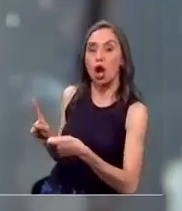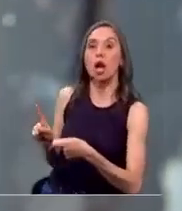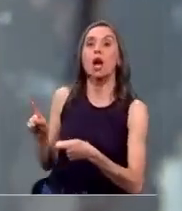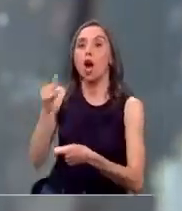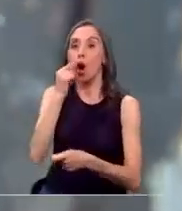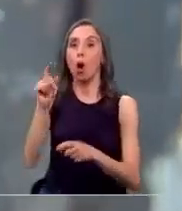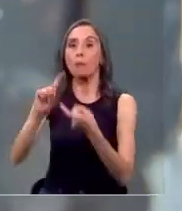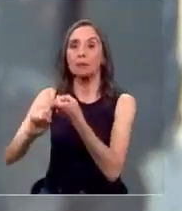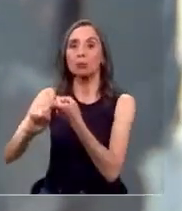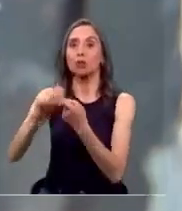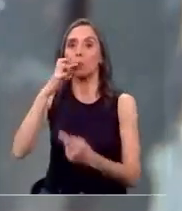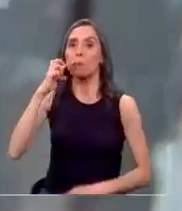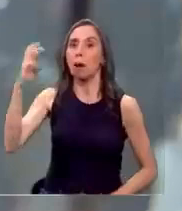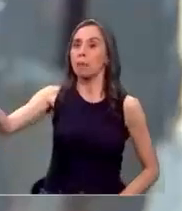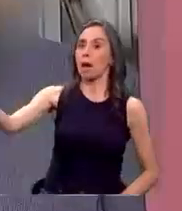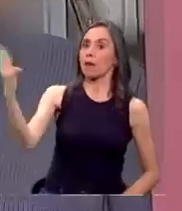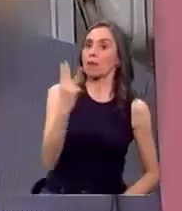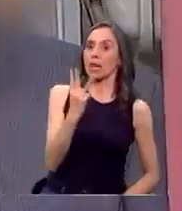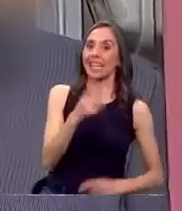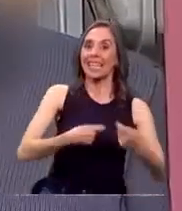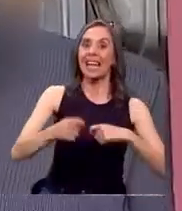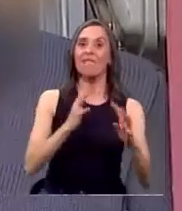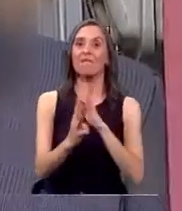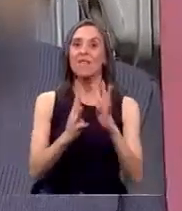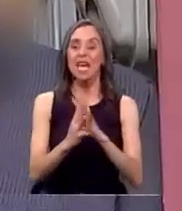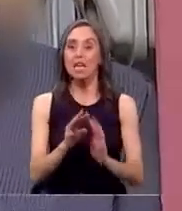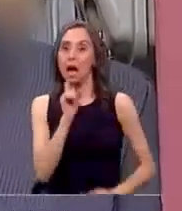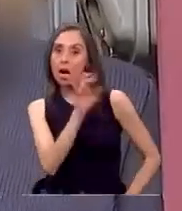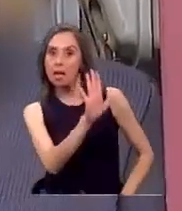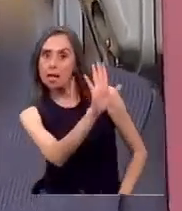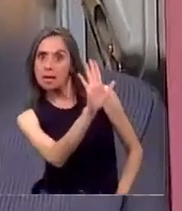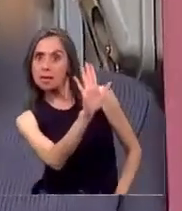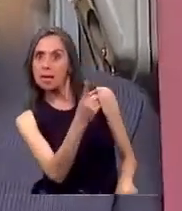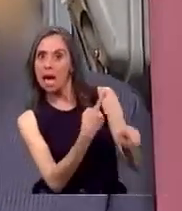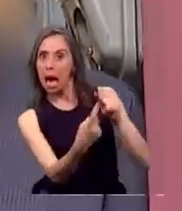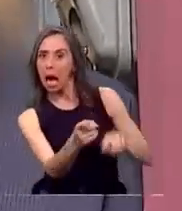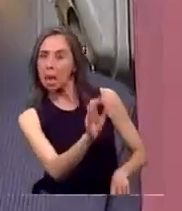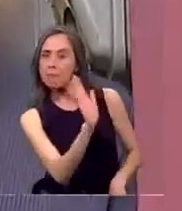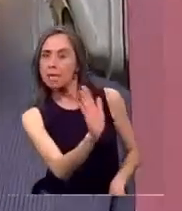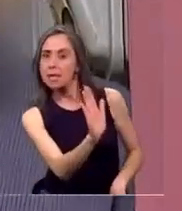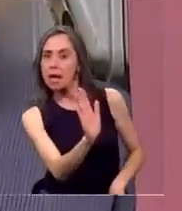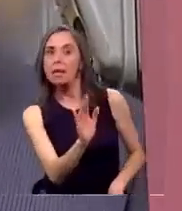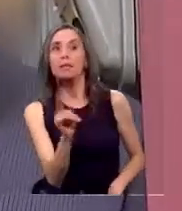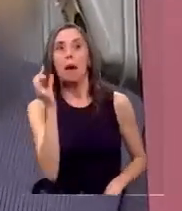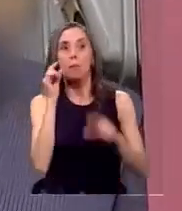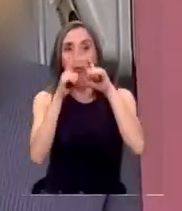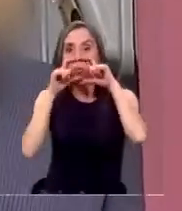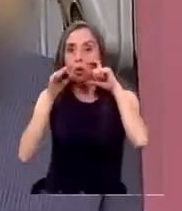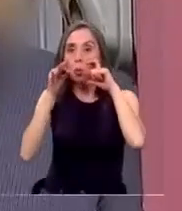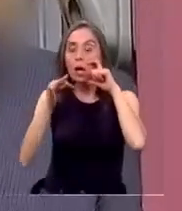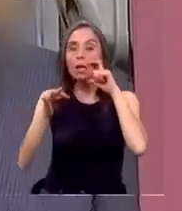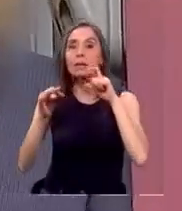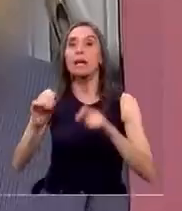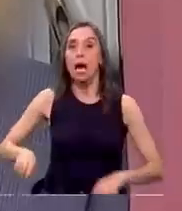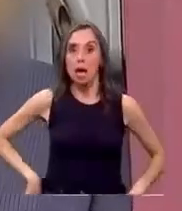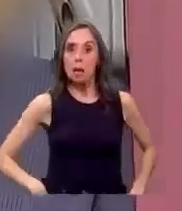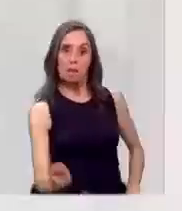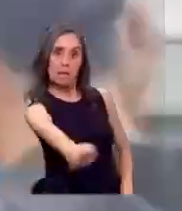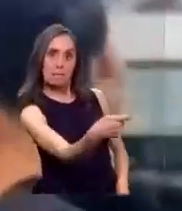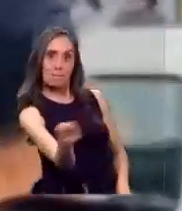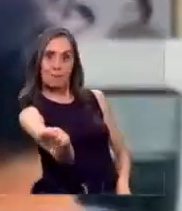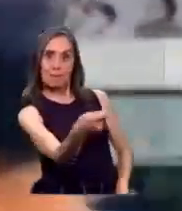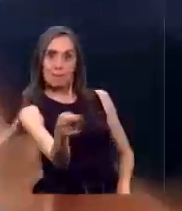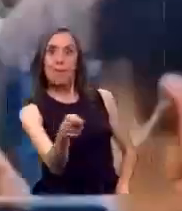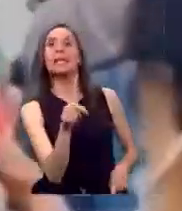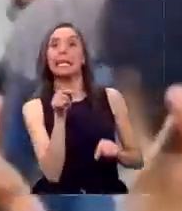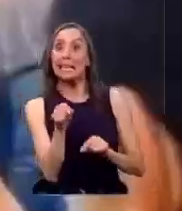a su marido, a su papá y la cosa que fue. Pero ellos amenazan así, pero es pura amenaza nomás también, como que se defienden mostrando los cuchillos.